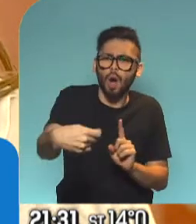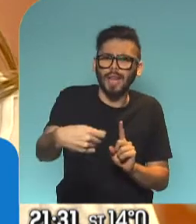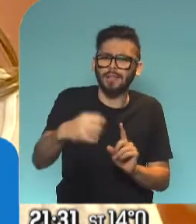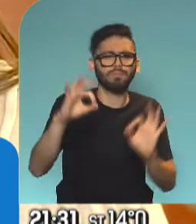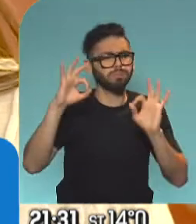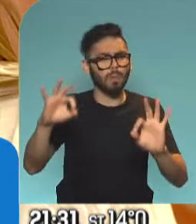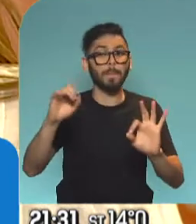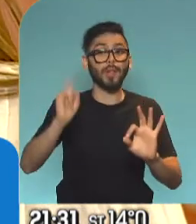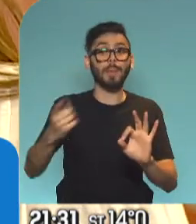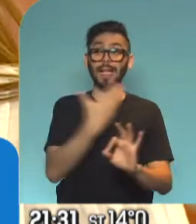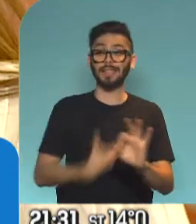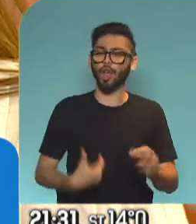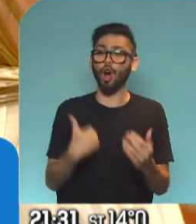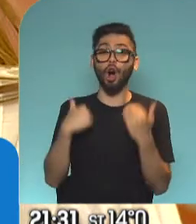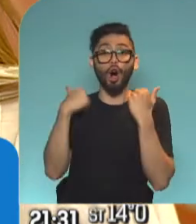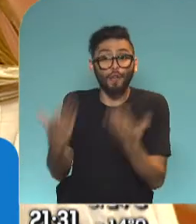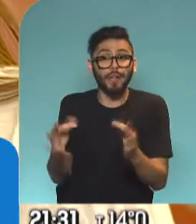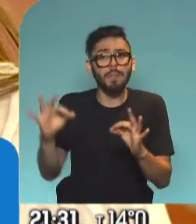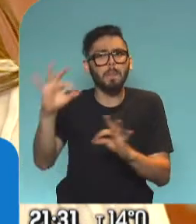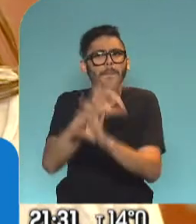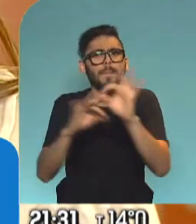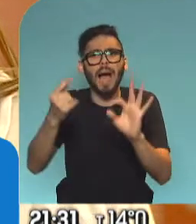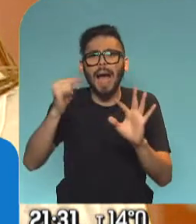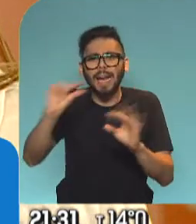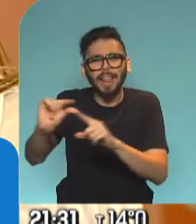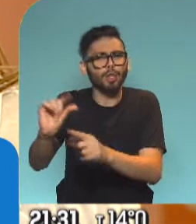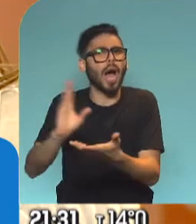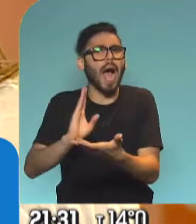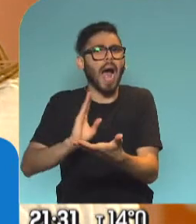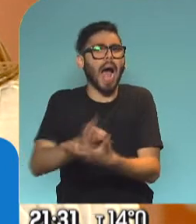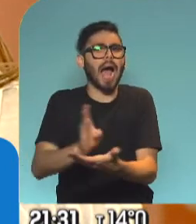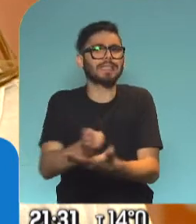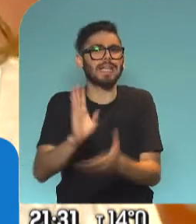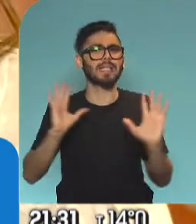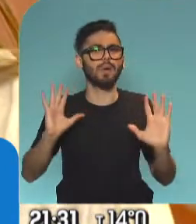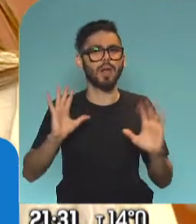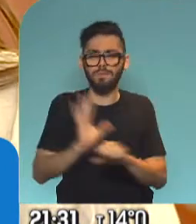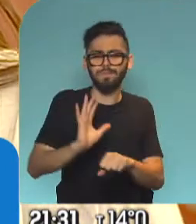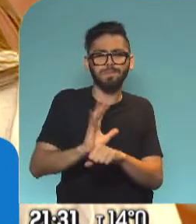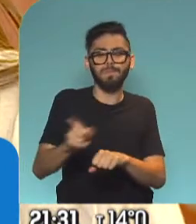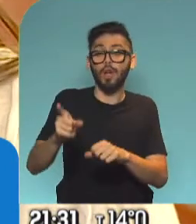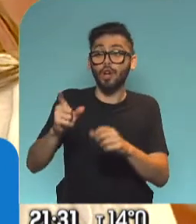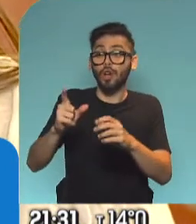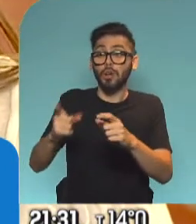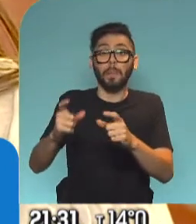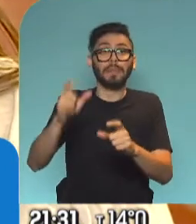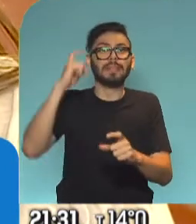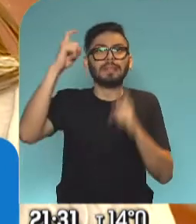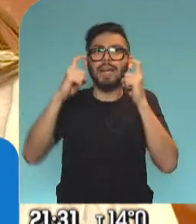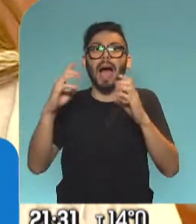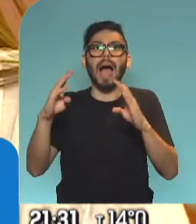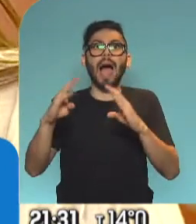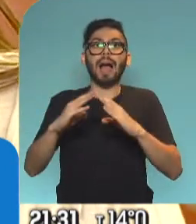responsabilidad del Estado de ofrecer un programa de crédito accesible que permita no solo construir el sueño de la casa